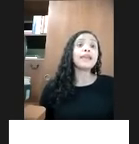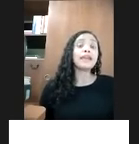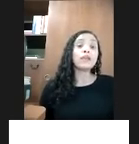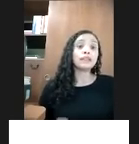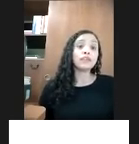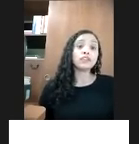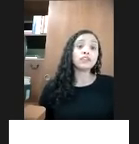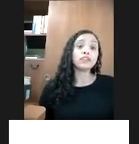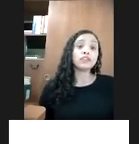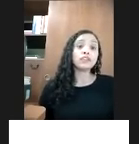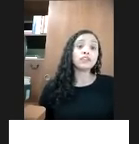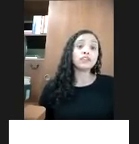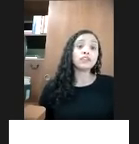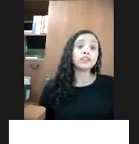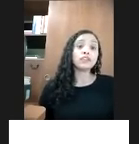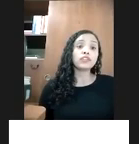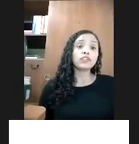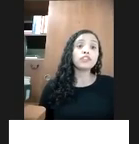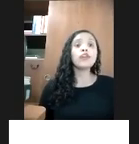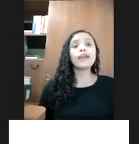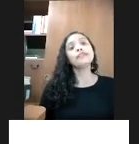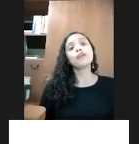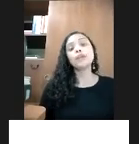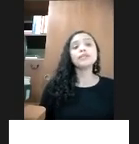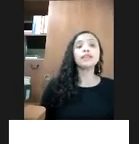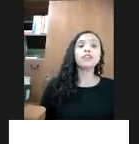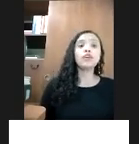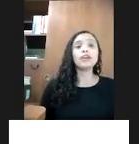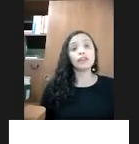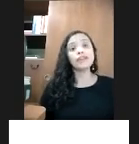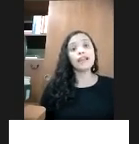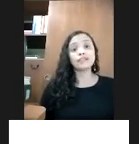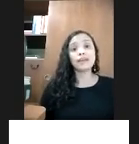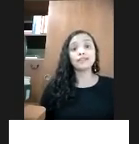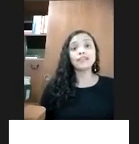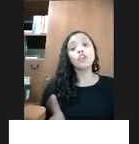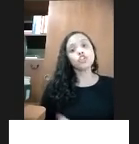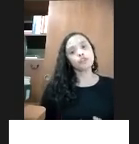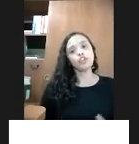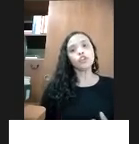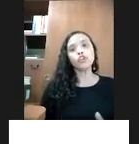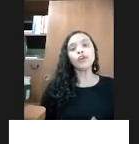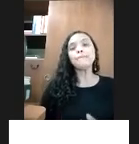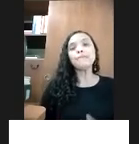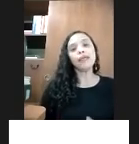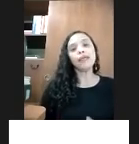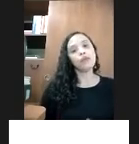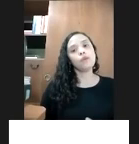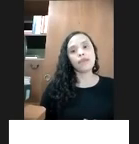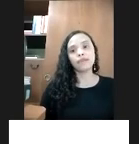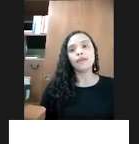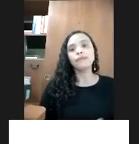el 40% de ellos nos dijo que esas interrupciones pueden ser de 2 a 3 días a la semana. Y 8% nos dijo que más de un